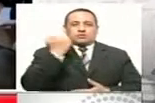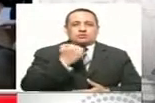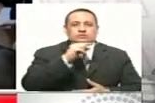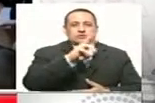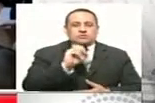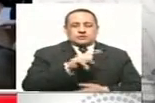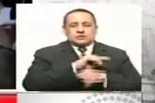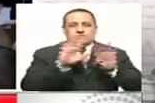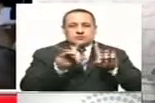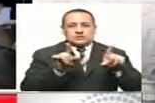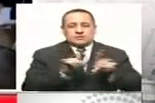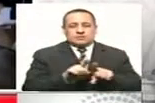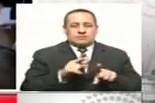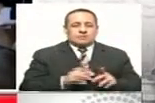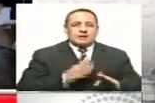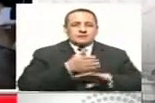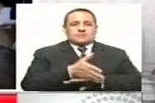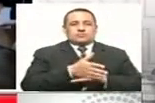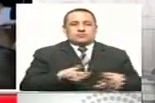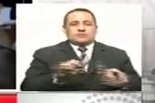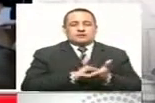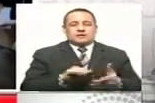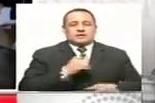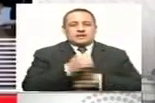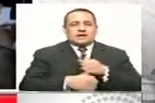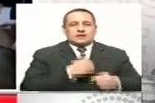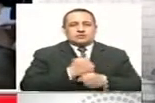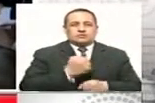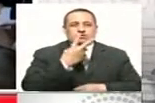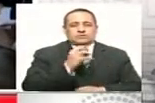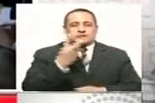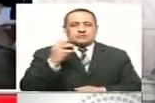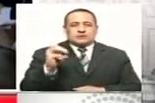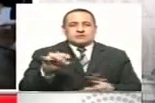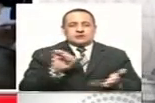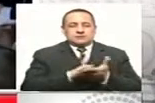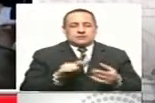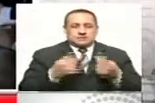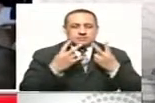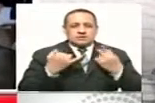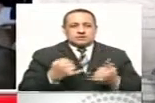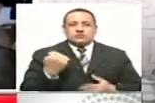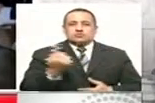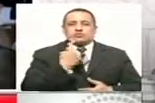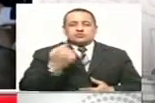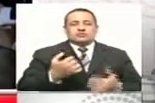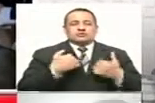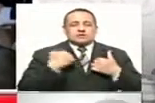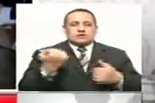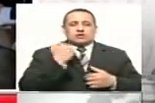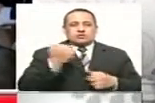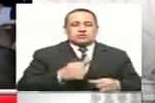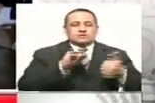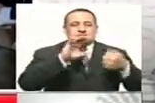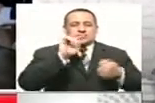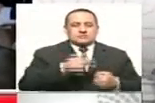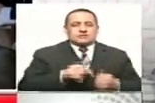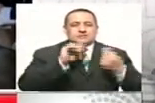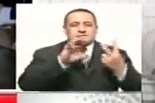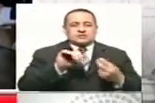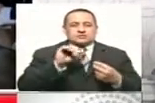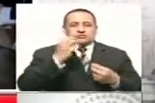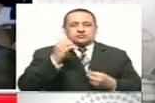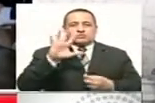2019, pasamos a las 25 mil. El 2020, por efectos de pandemia, solamente se alcanzó 6.700 hectáreas